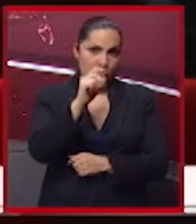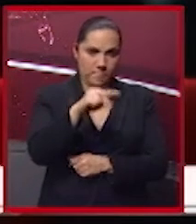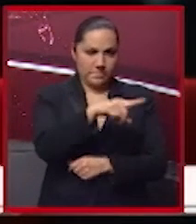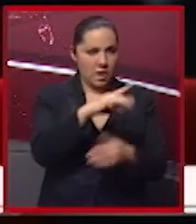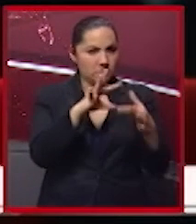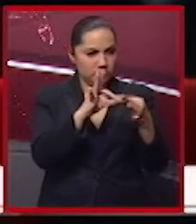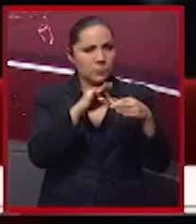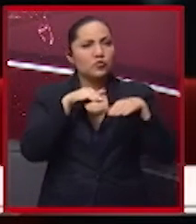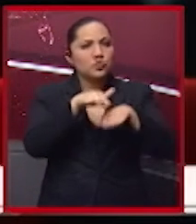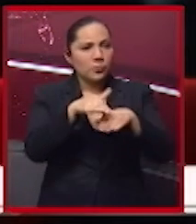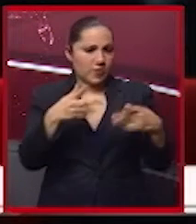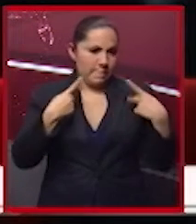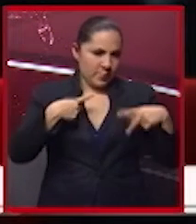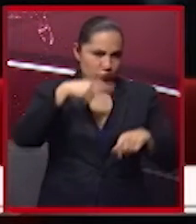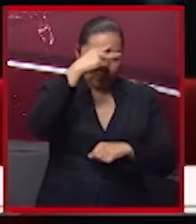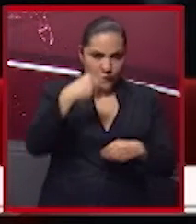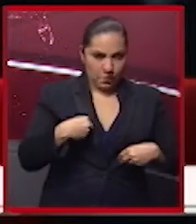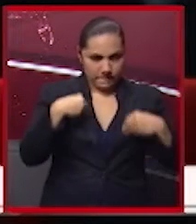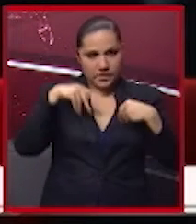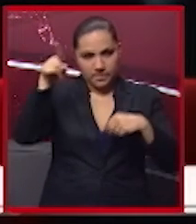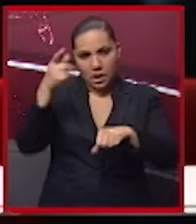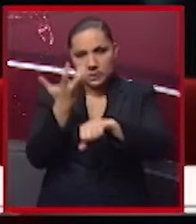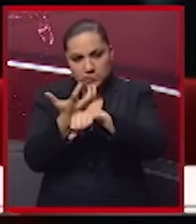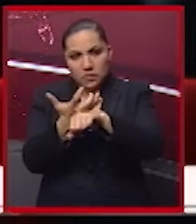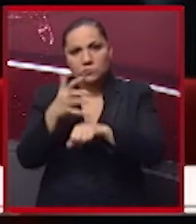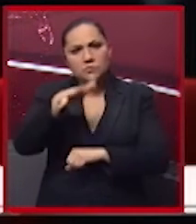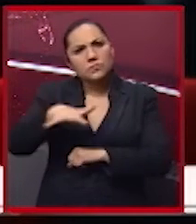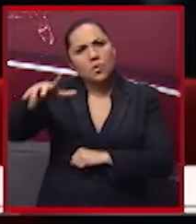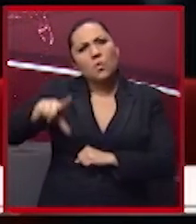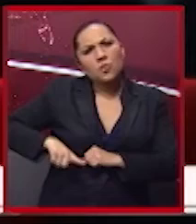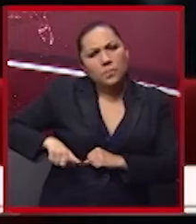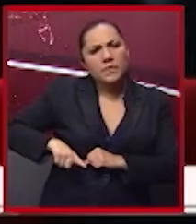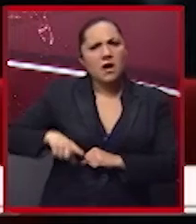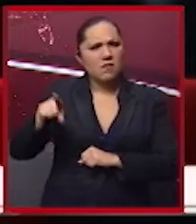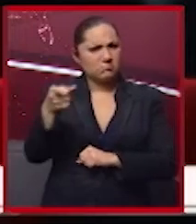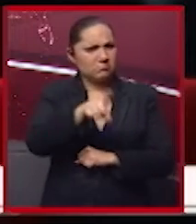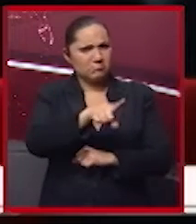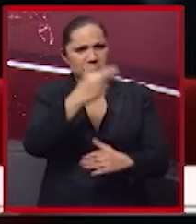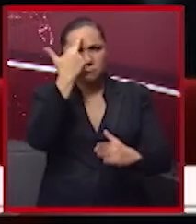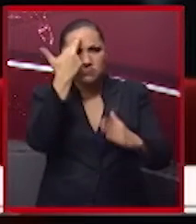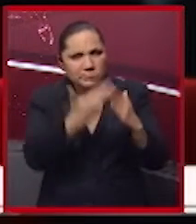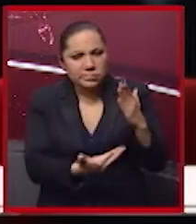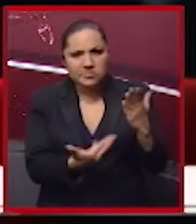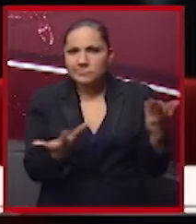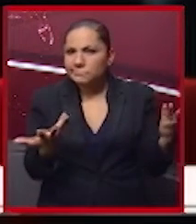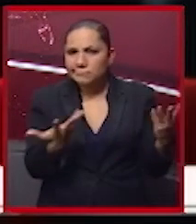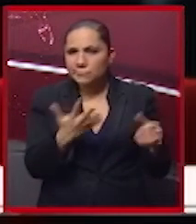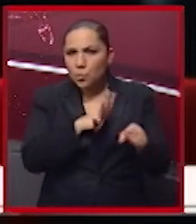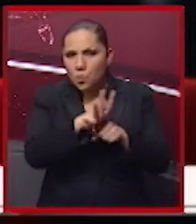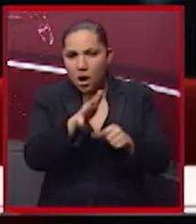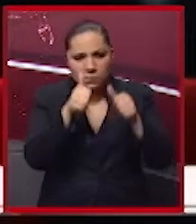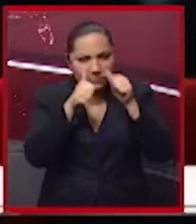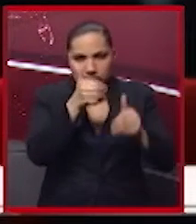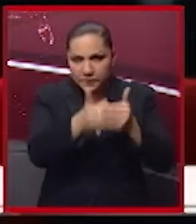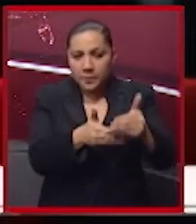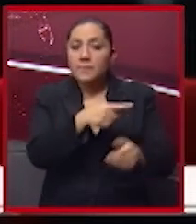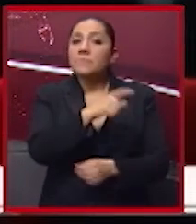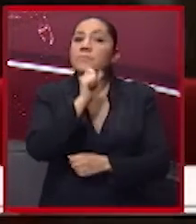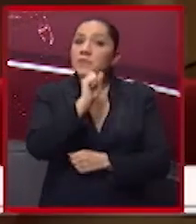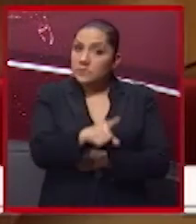Estados Unidos que violentan los derechos humanos de los connacionales y reiteró la conveniencia de ampliar las relaciones internacionales y ser